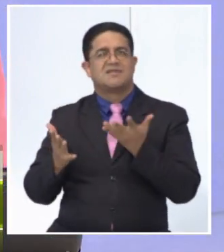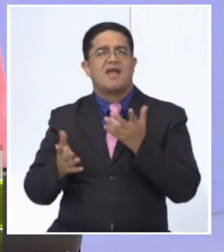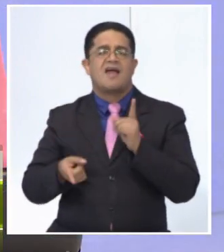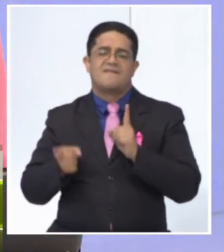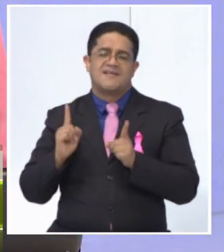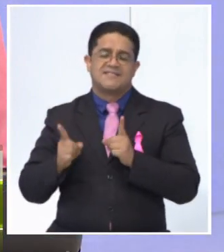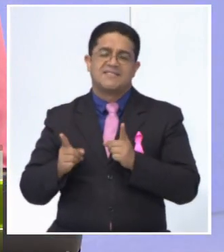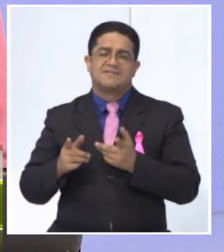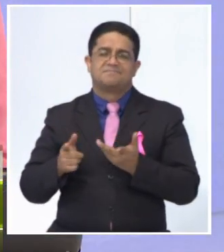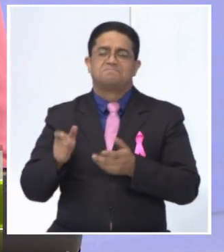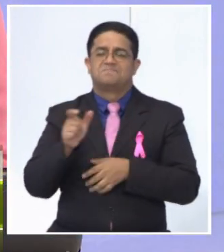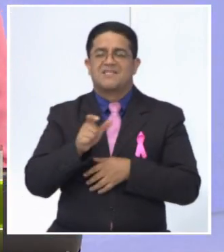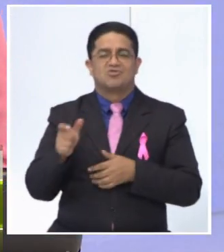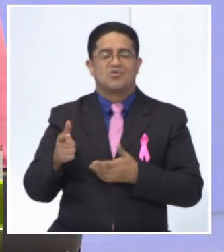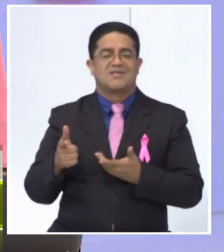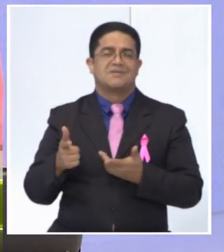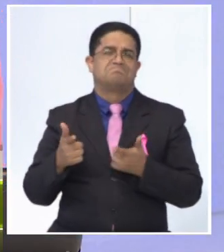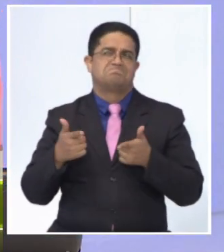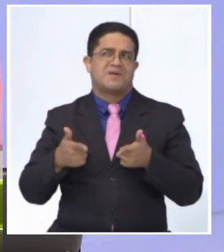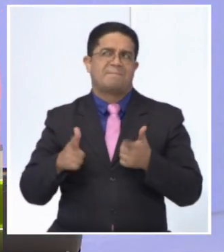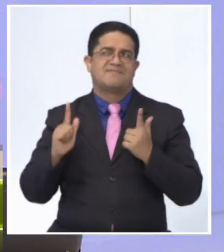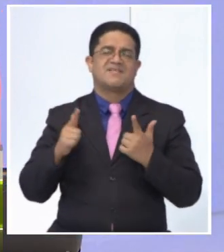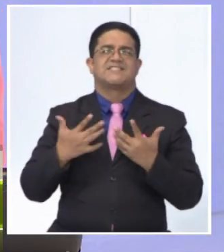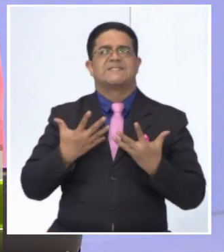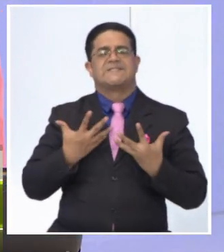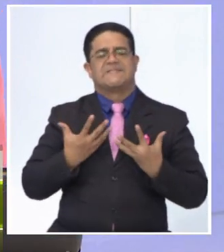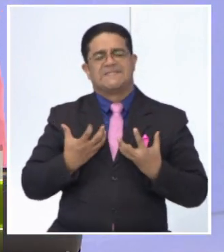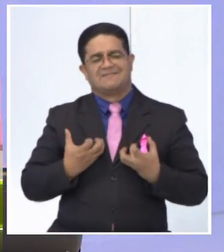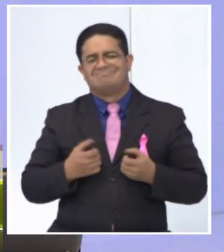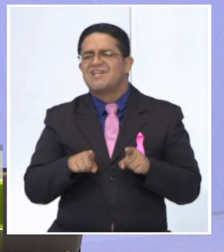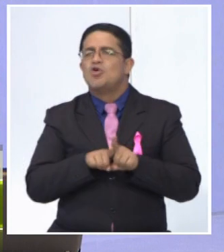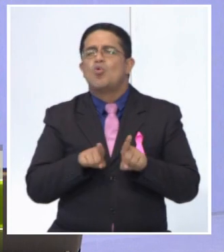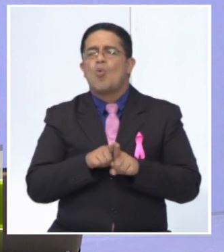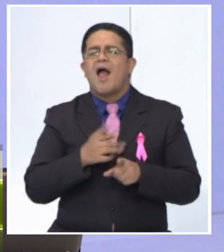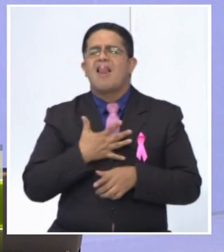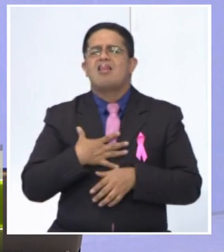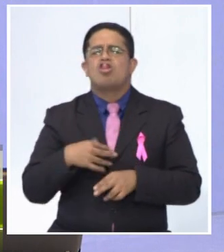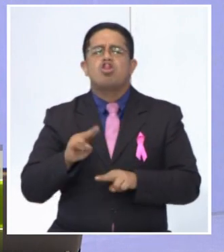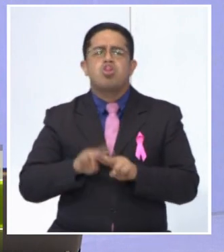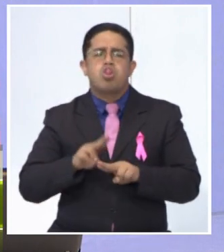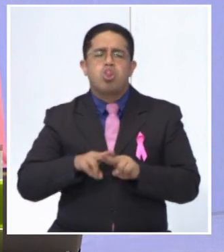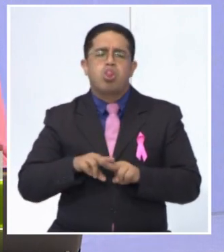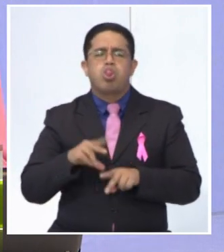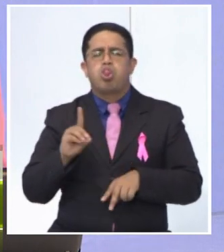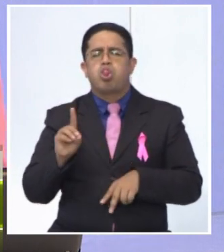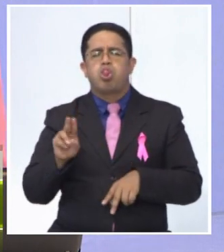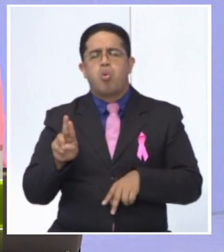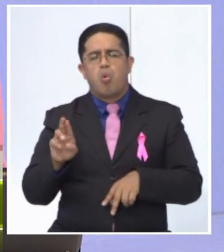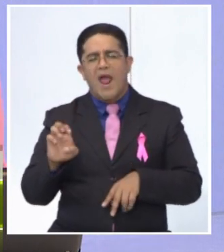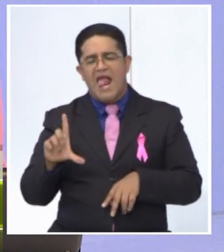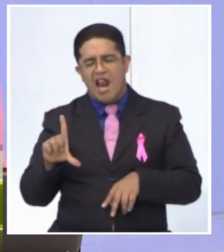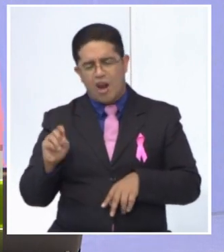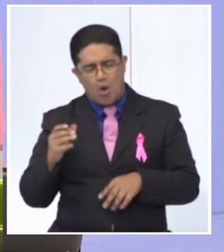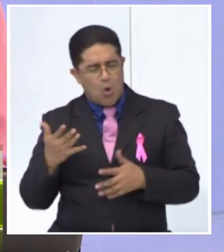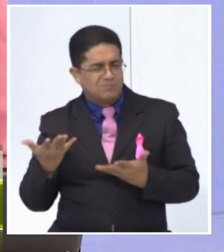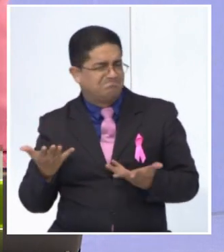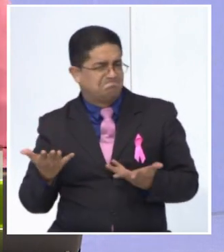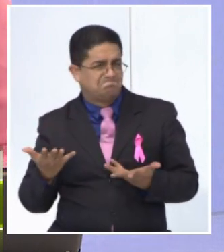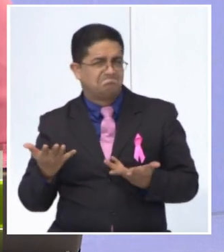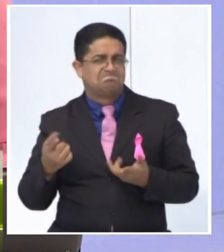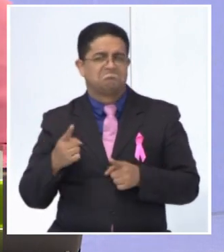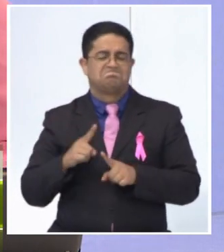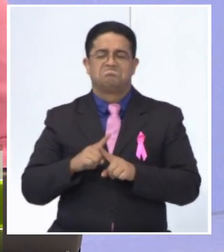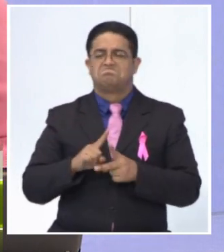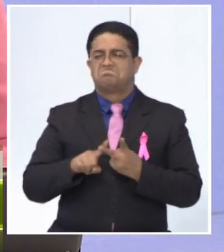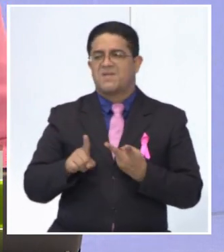sentir ese proceso de duelo, porque sí se siente como un duelo y además esa sensación de repente de no sentirse tan